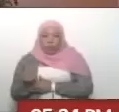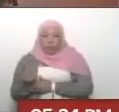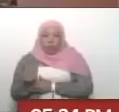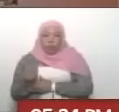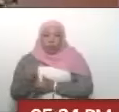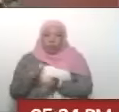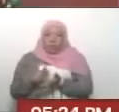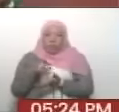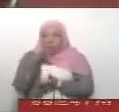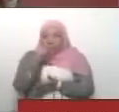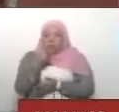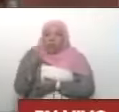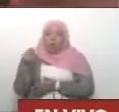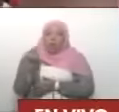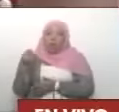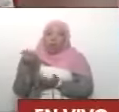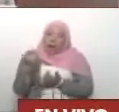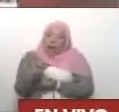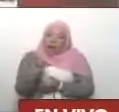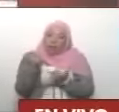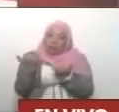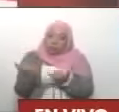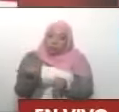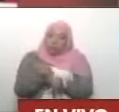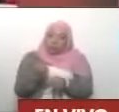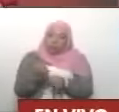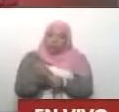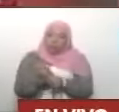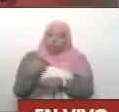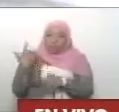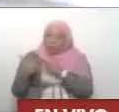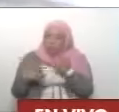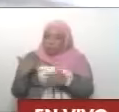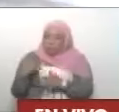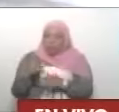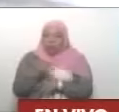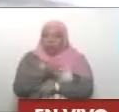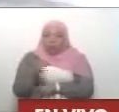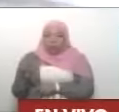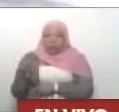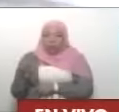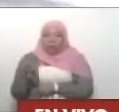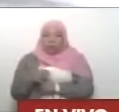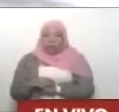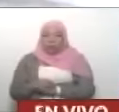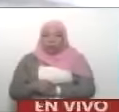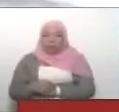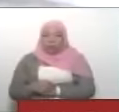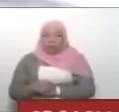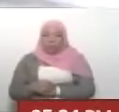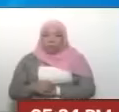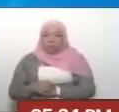Tuvimos una generación joven todavía. Estamos, mira, activos, finos. ¿Ah?